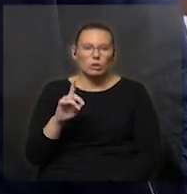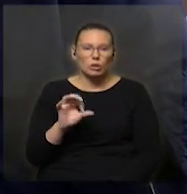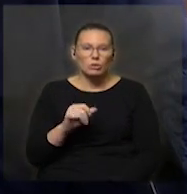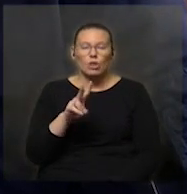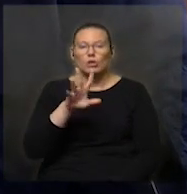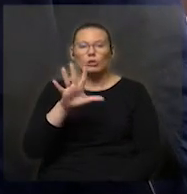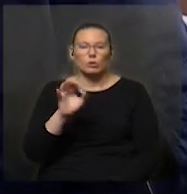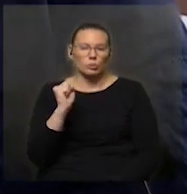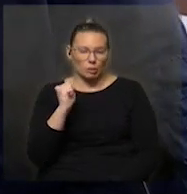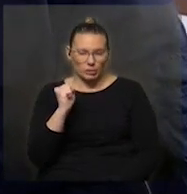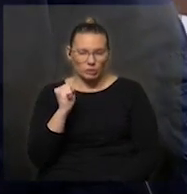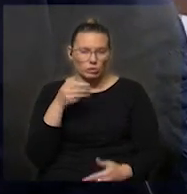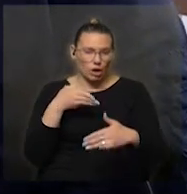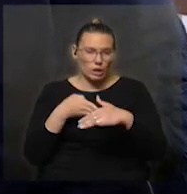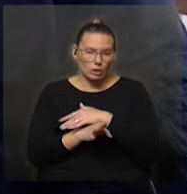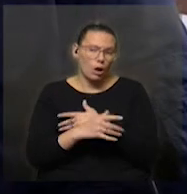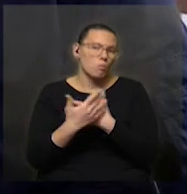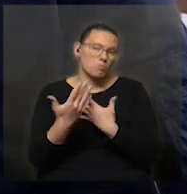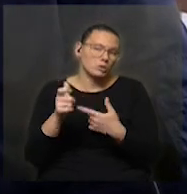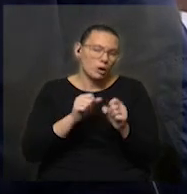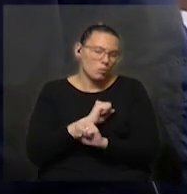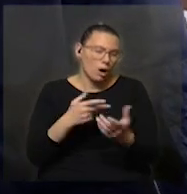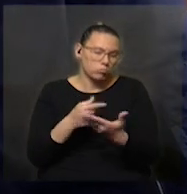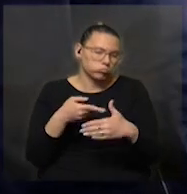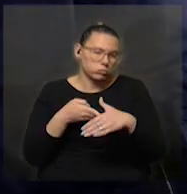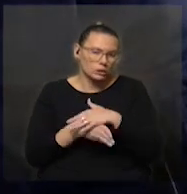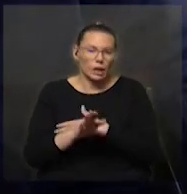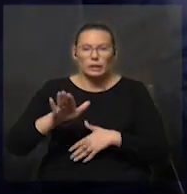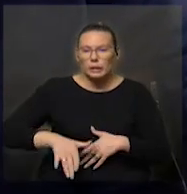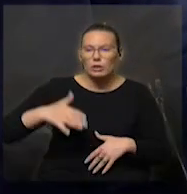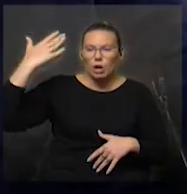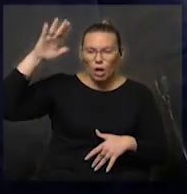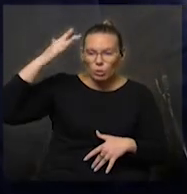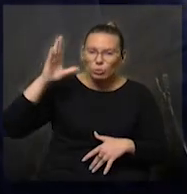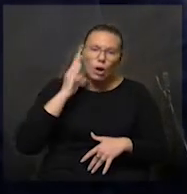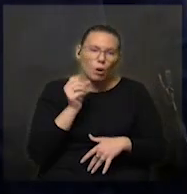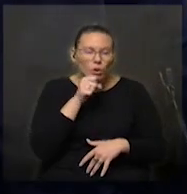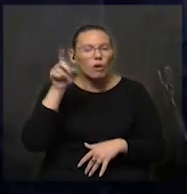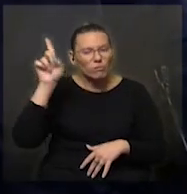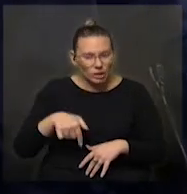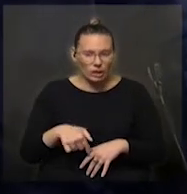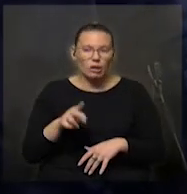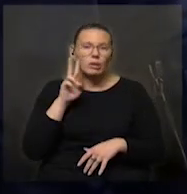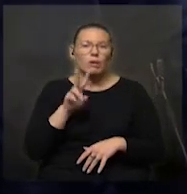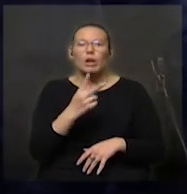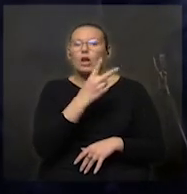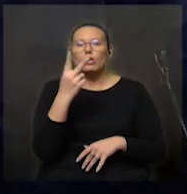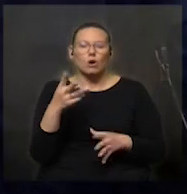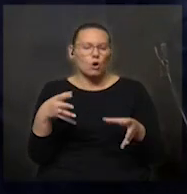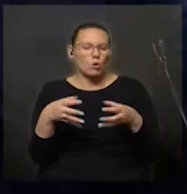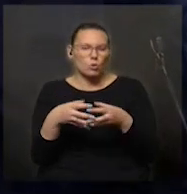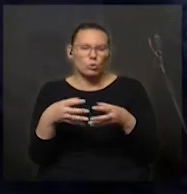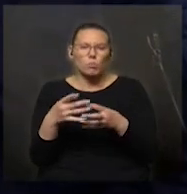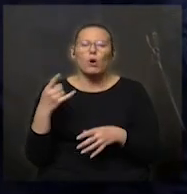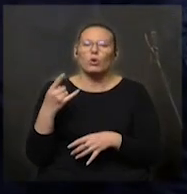precio accesible para todo público. O sea que niños, grandes, abuelos, que vengan, porque van a ver dos terribles bandas de